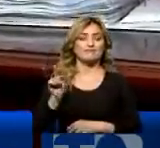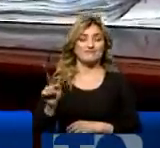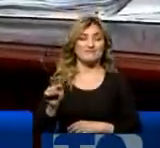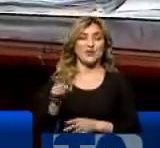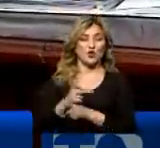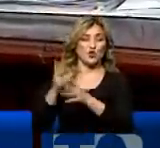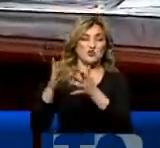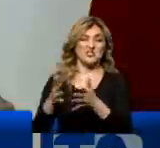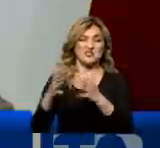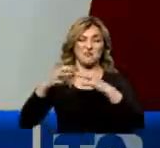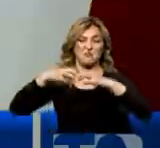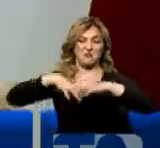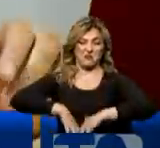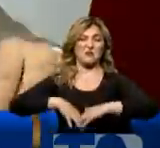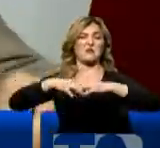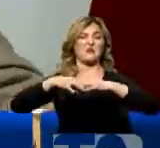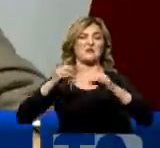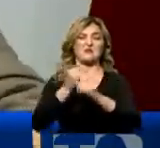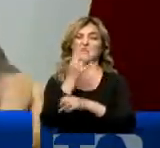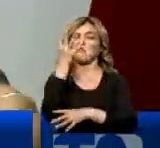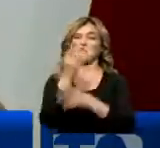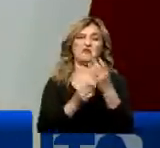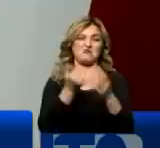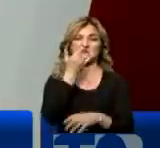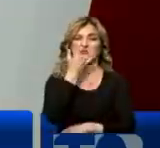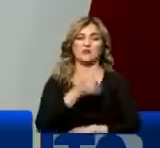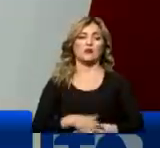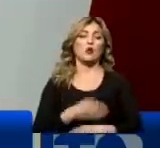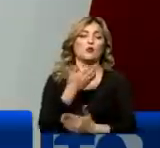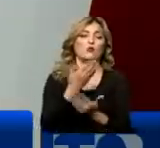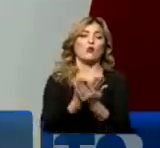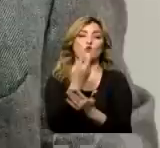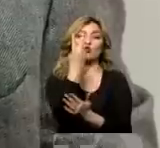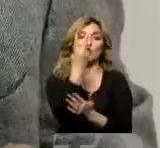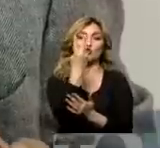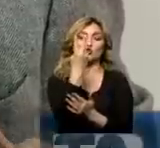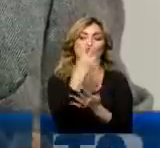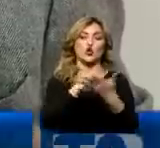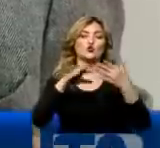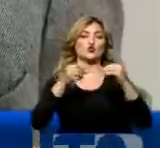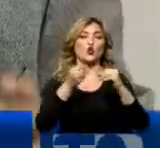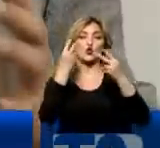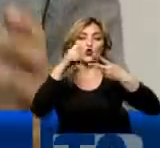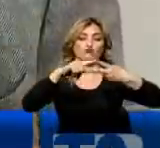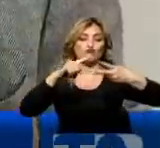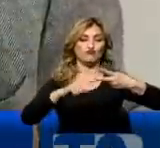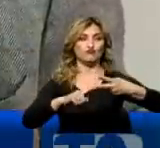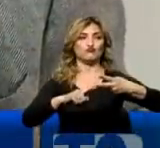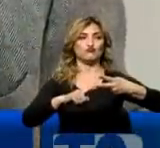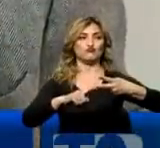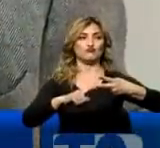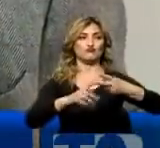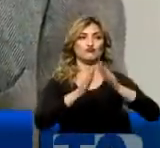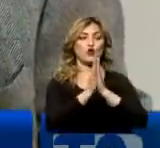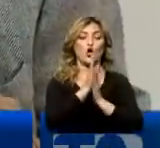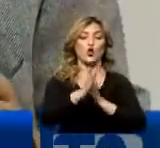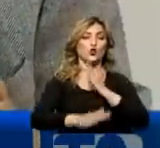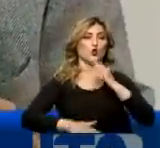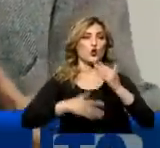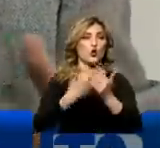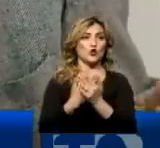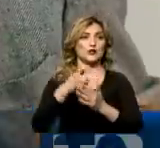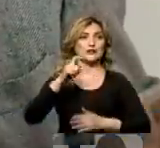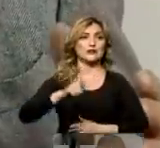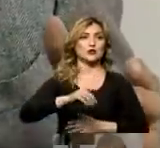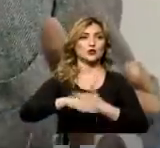directo al despeñadero y es una institución fallida. Para esto propone 2 caminos. Pero la invocación es a que todos, ¿no es cierto?, si es necesario